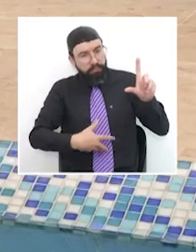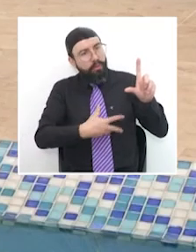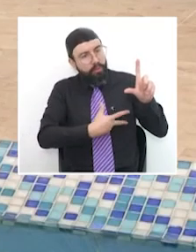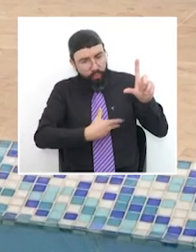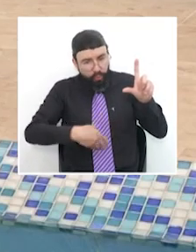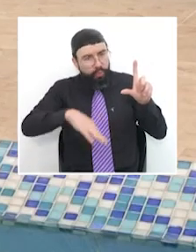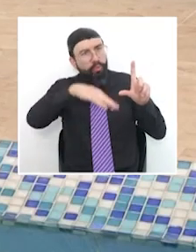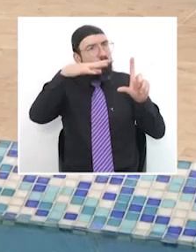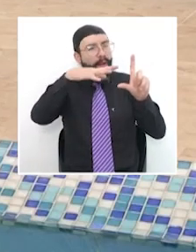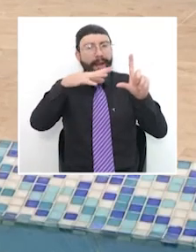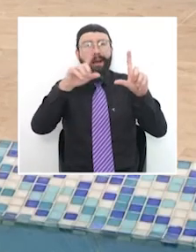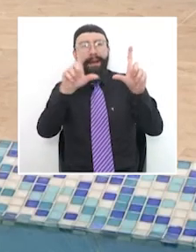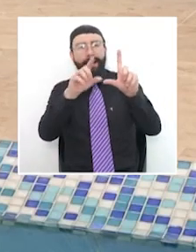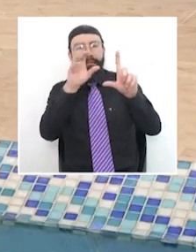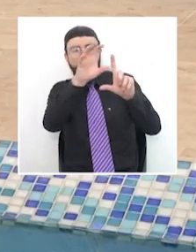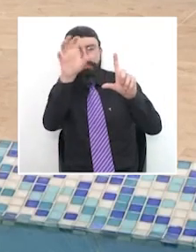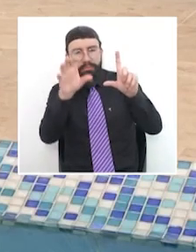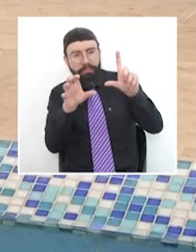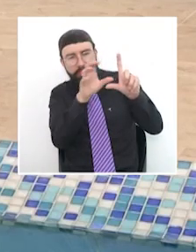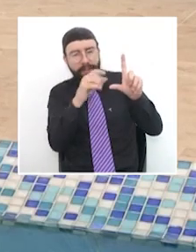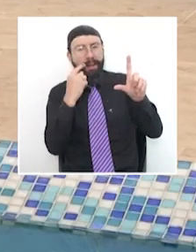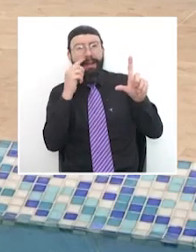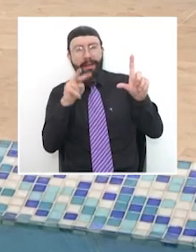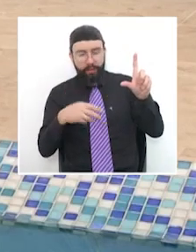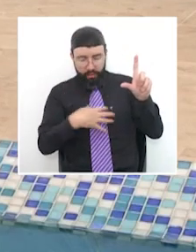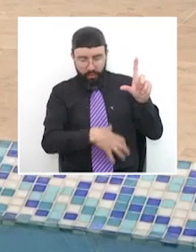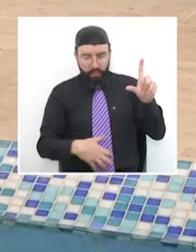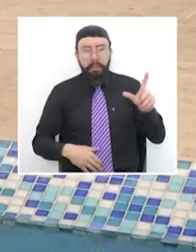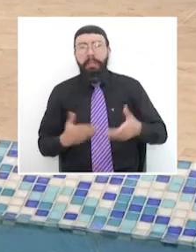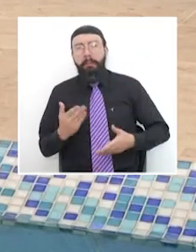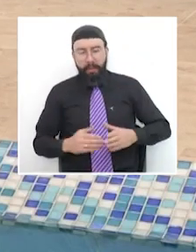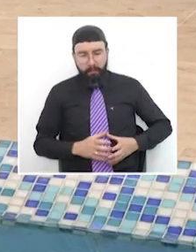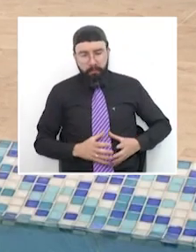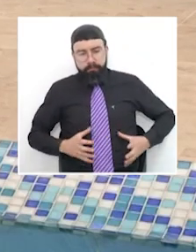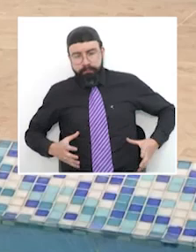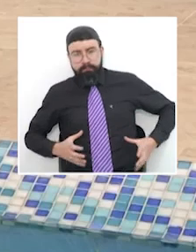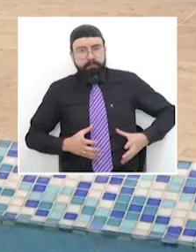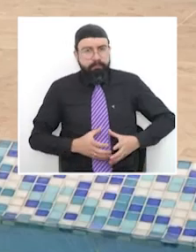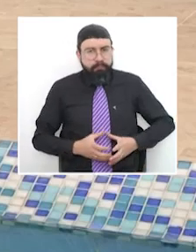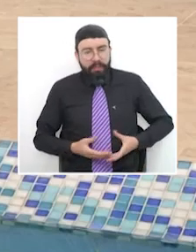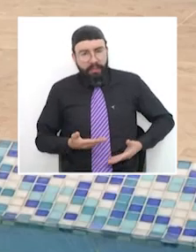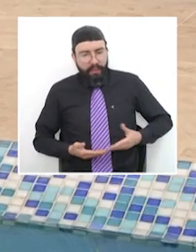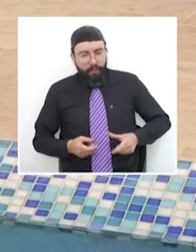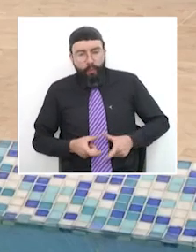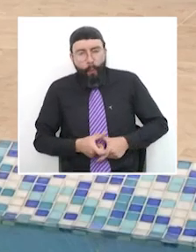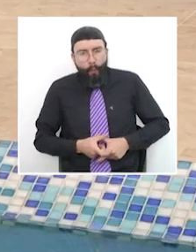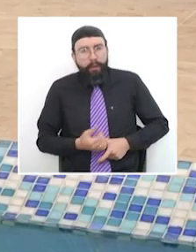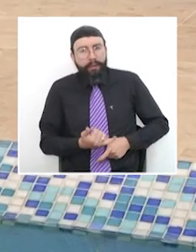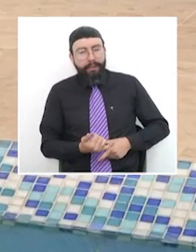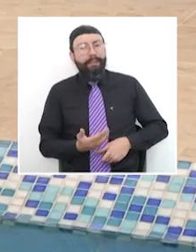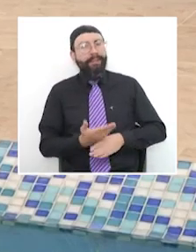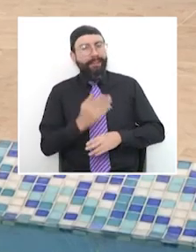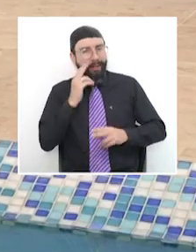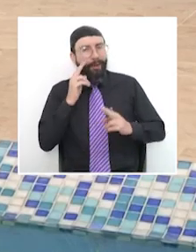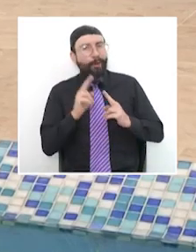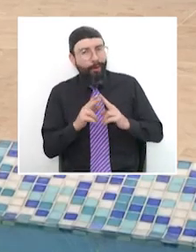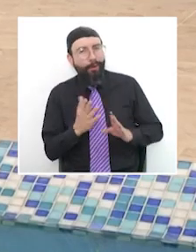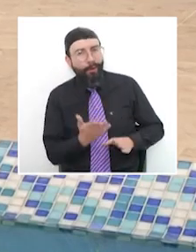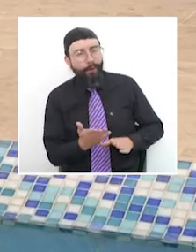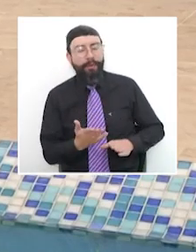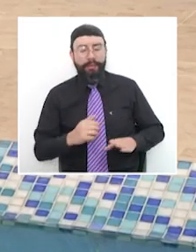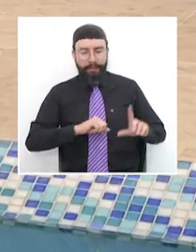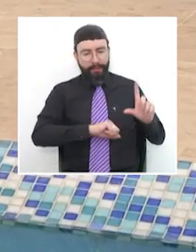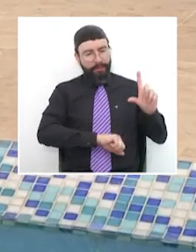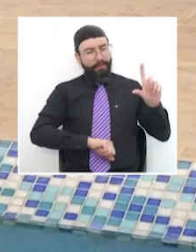la imagen de la pantalla de acuerdo a las densidades que tiene el órgano. Entonces, eso es lo que nos va a dar, digamos, la escala